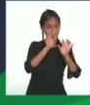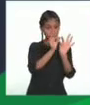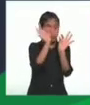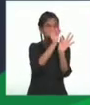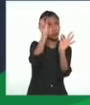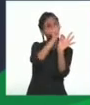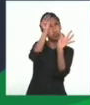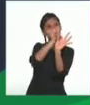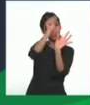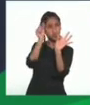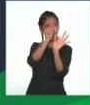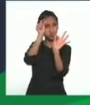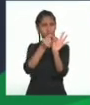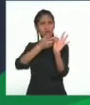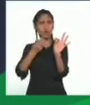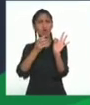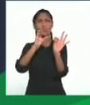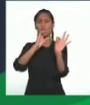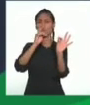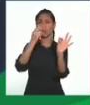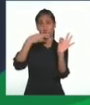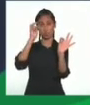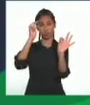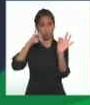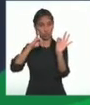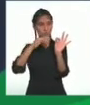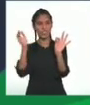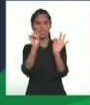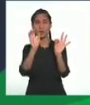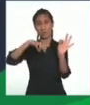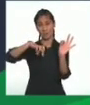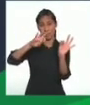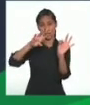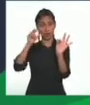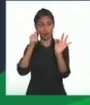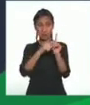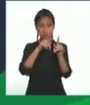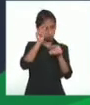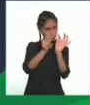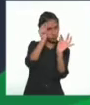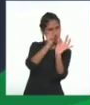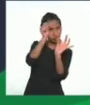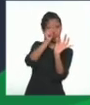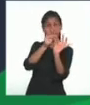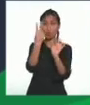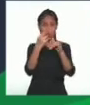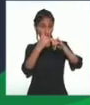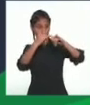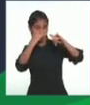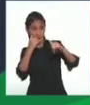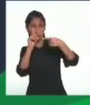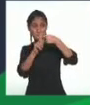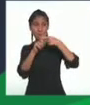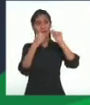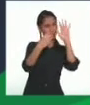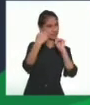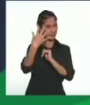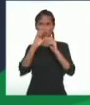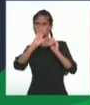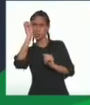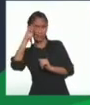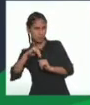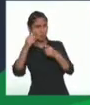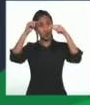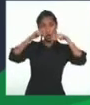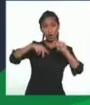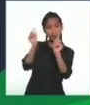un chumpi, que es una faja. Ya tiene avanzando 2 metros y 75 centímetros. Hoy tejió 15 centímetros más. ¿Cuántos